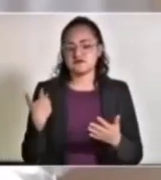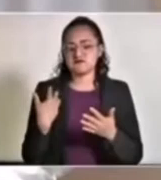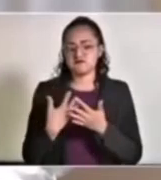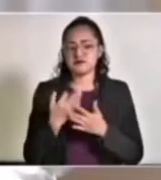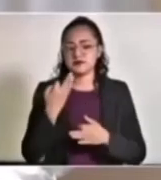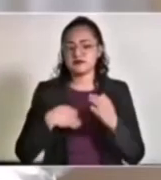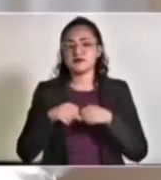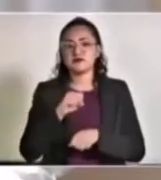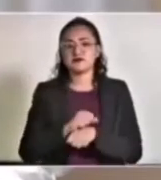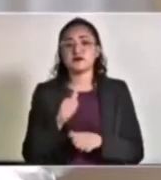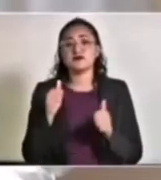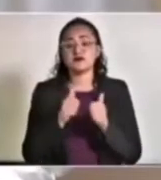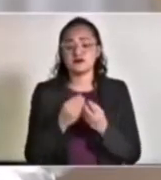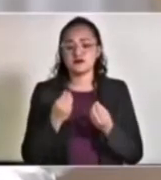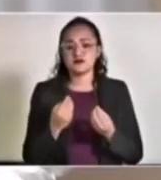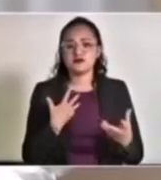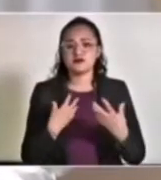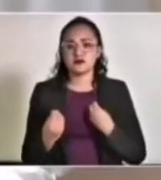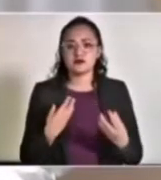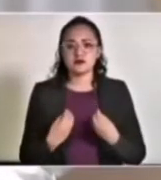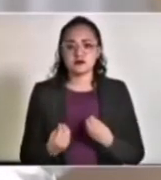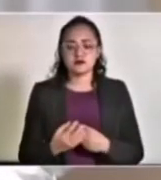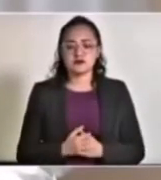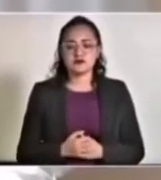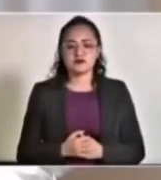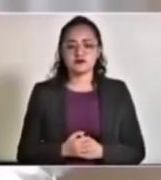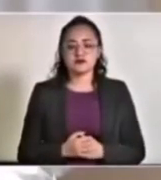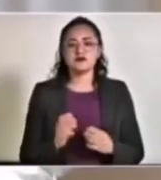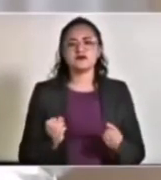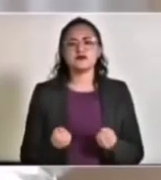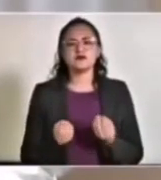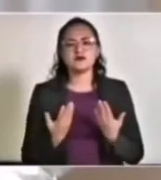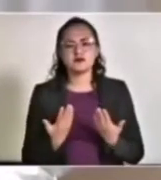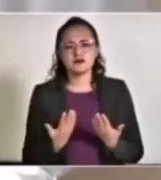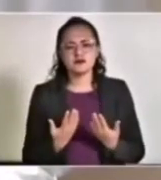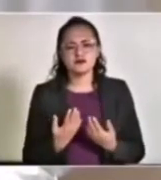muchos contagios cuantos margaritas